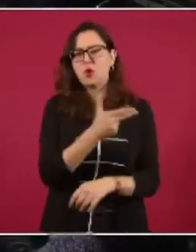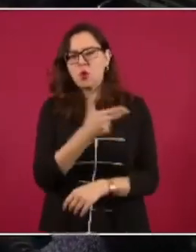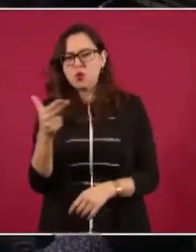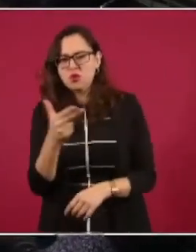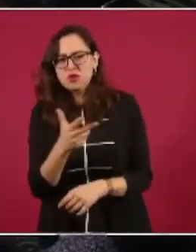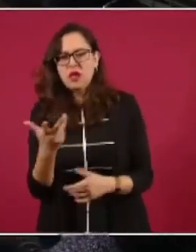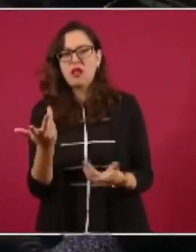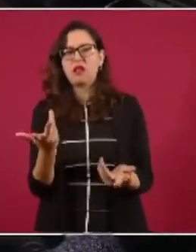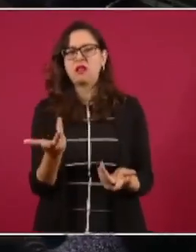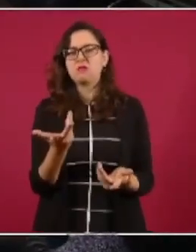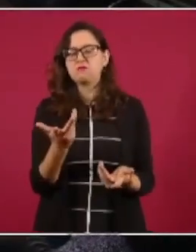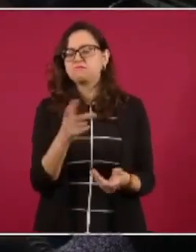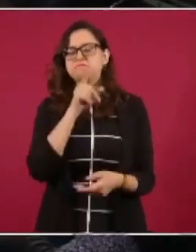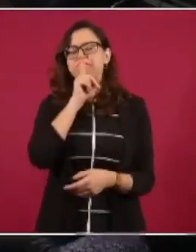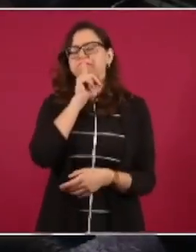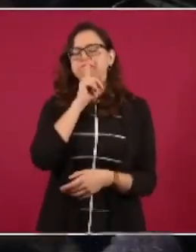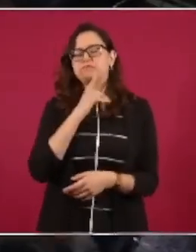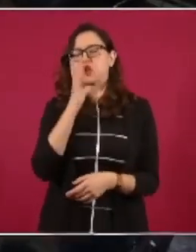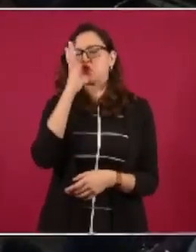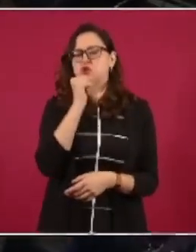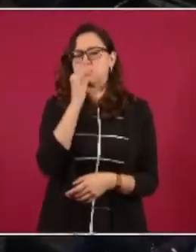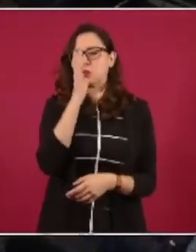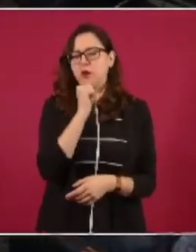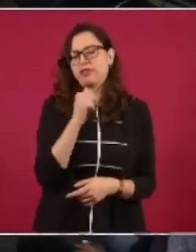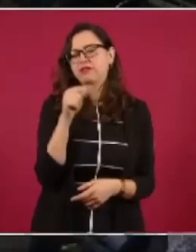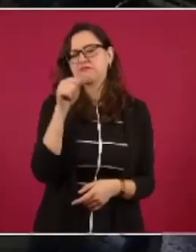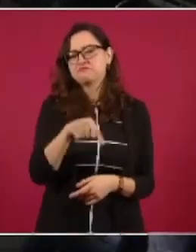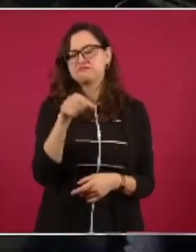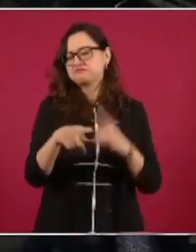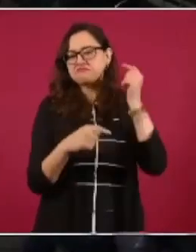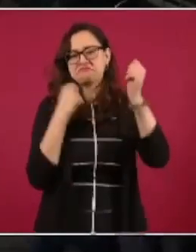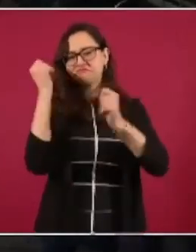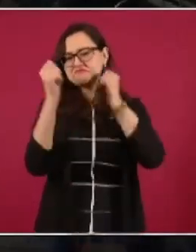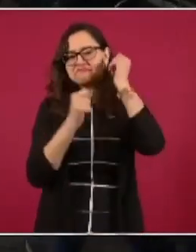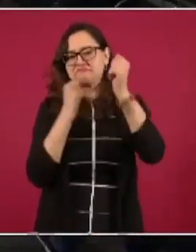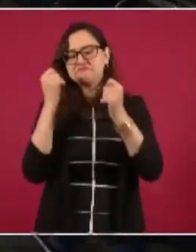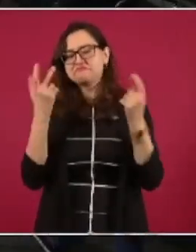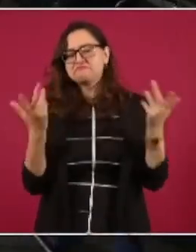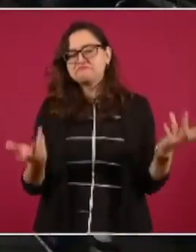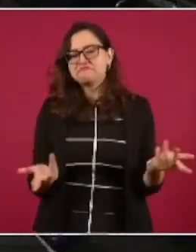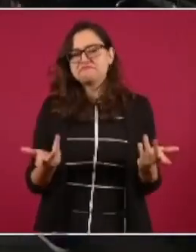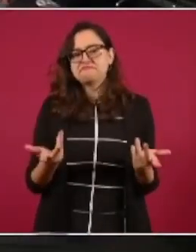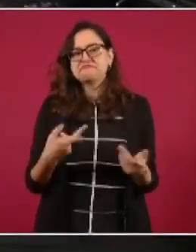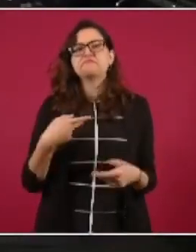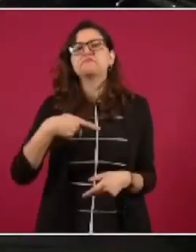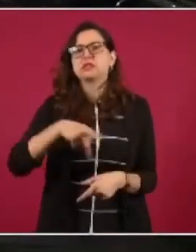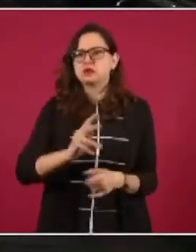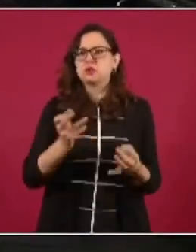se puede llegar bien si se tienen